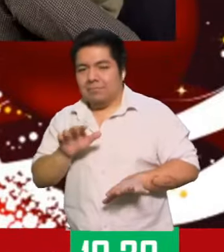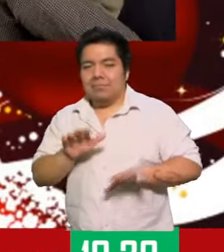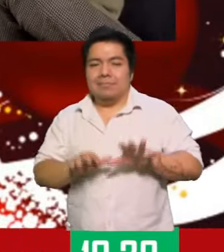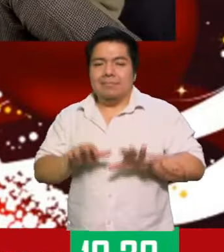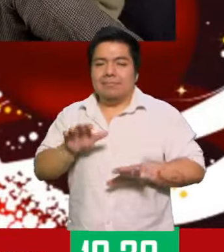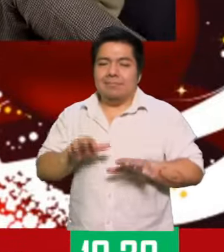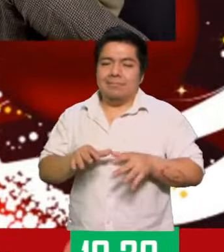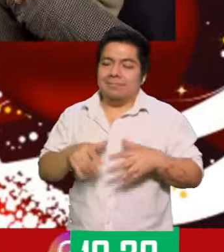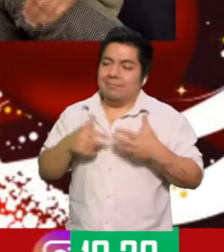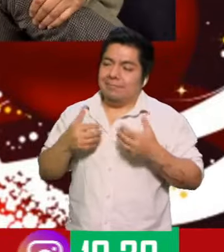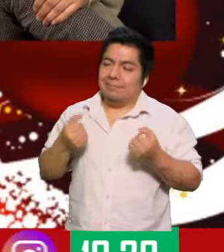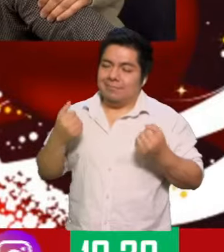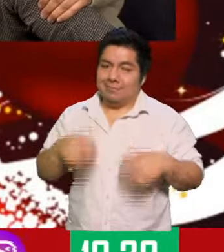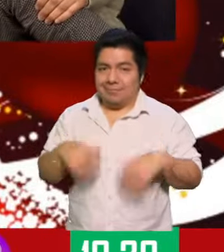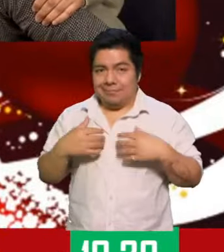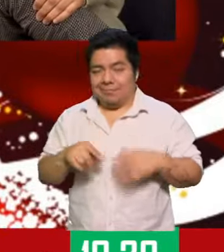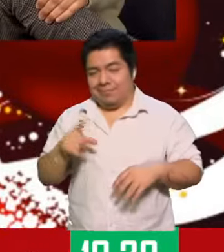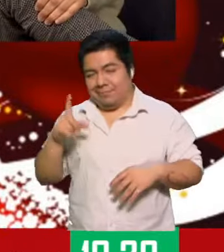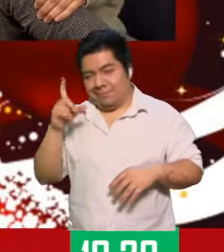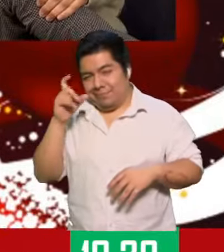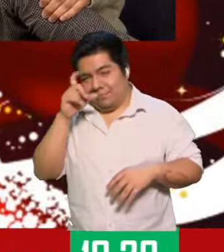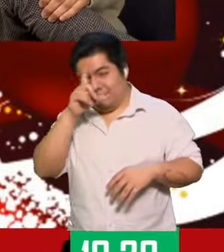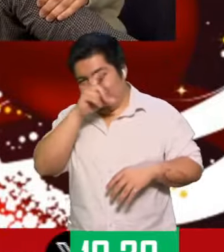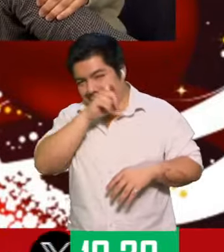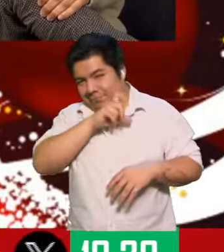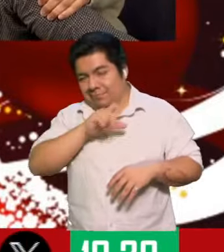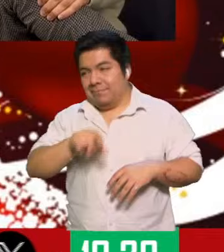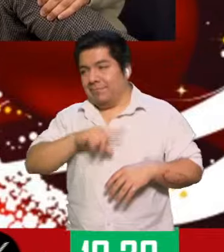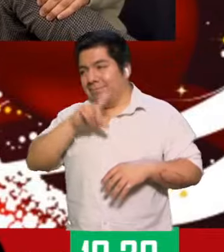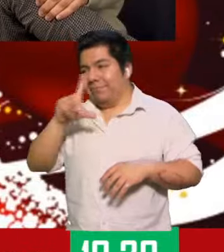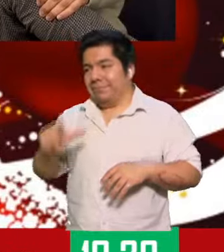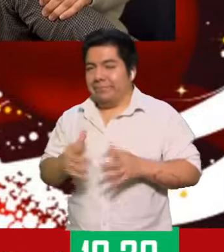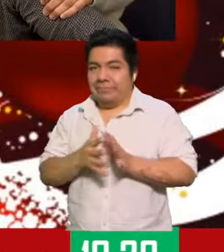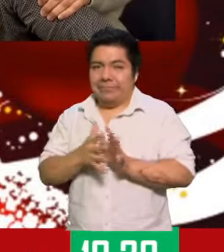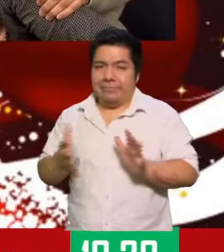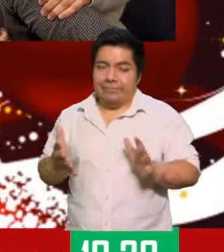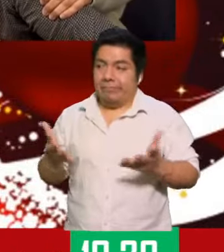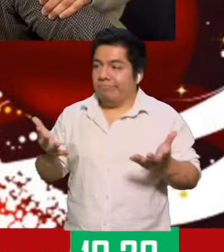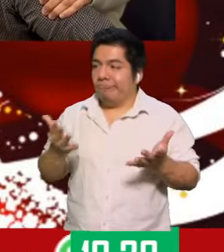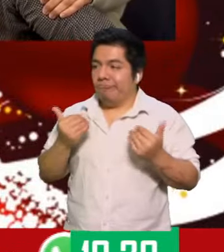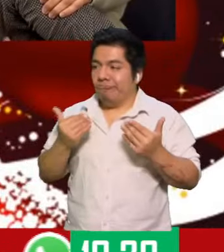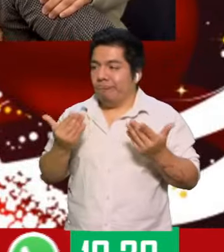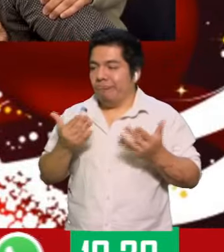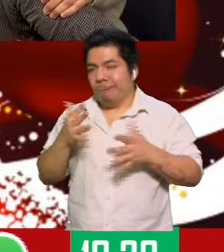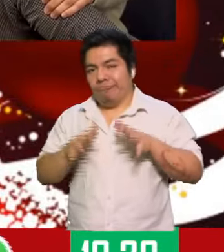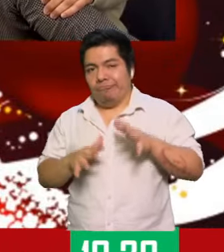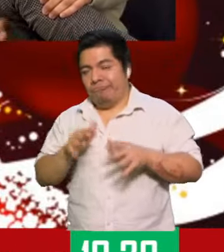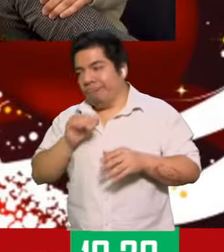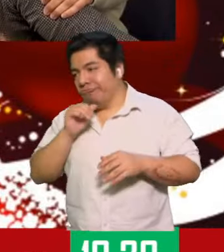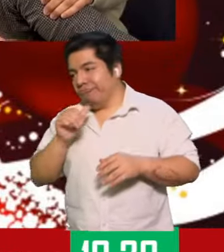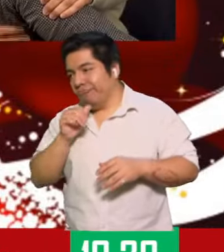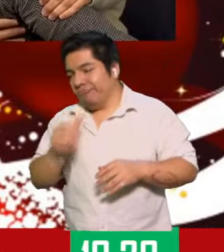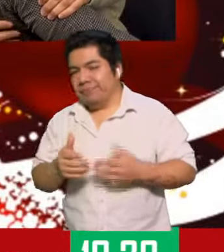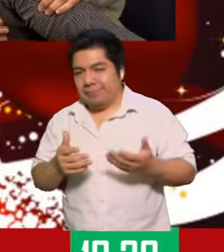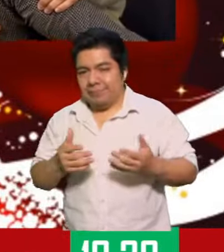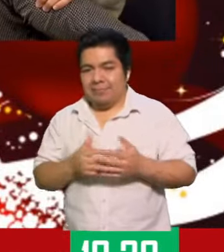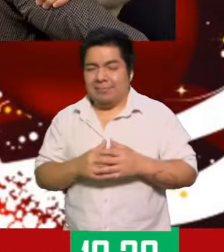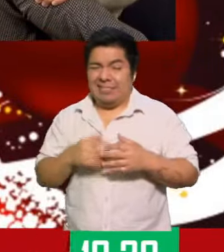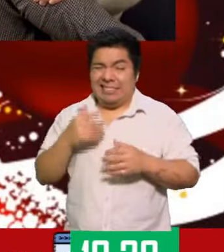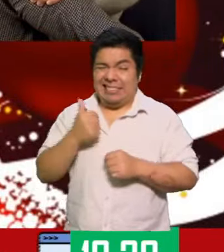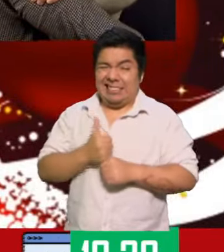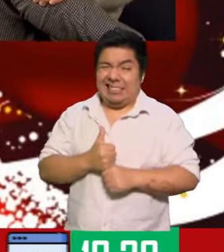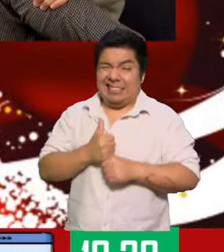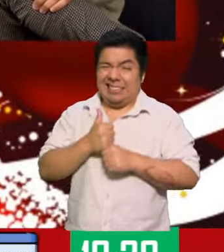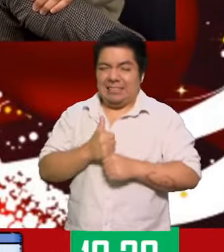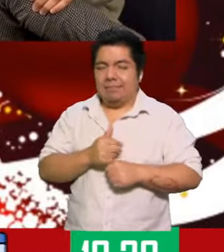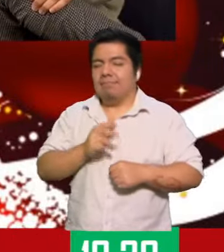se padece tanto este evento así como se pasean mucho luego hay hay veces que el Pato nada y hay veces que ni agua toma sí se o sea se padece en el